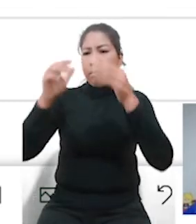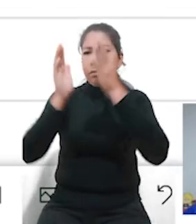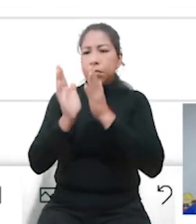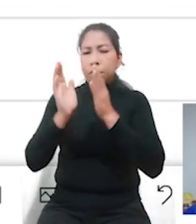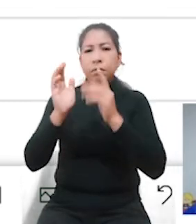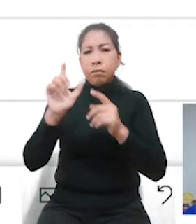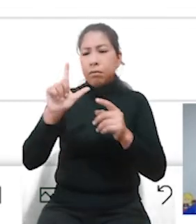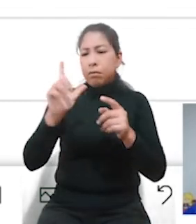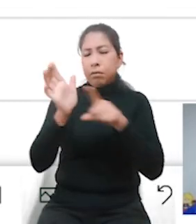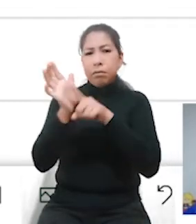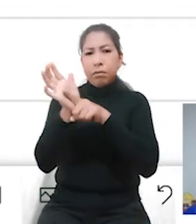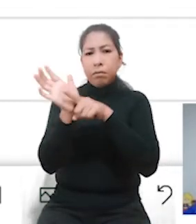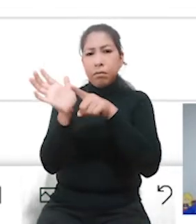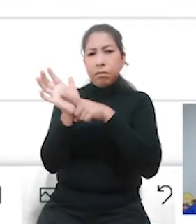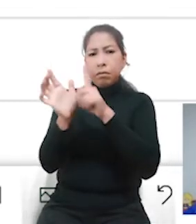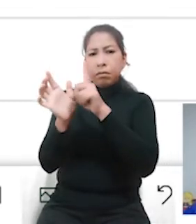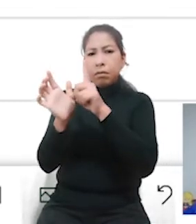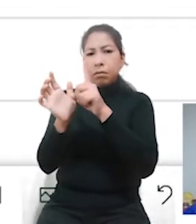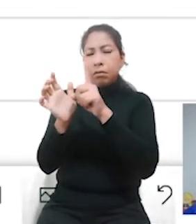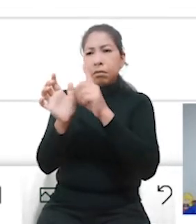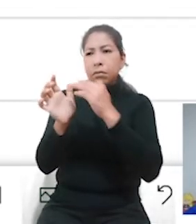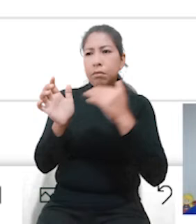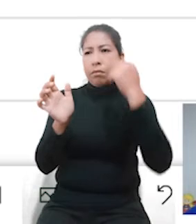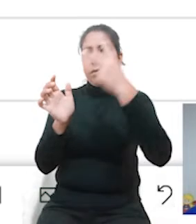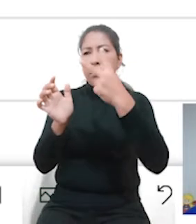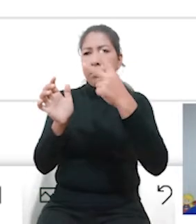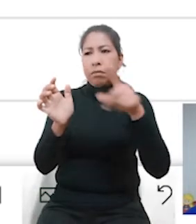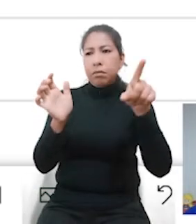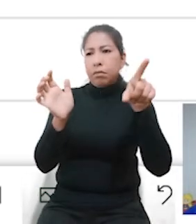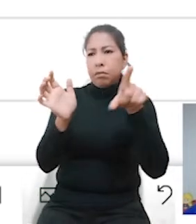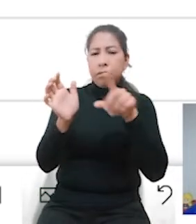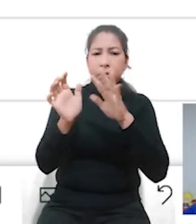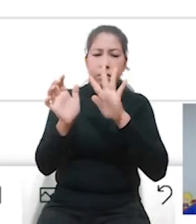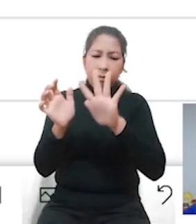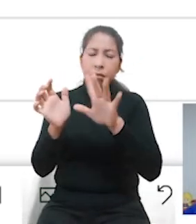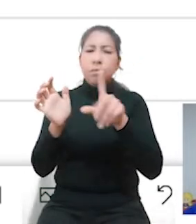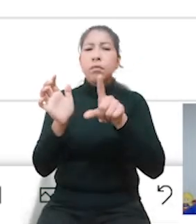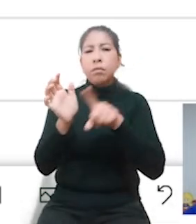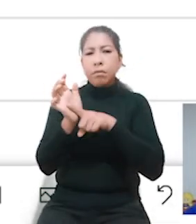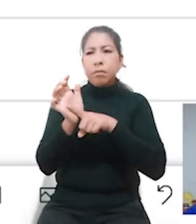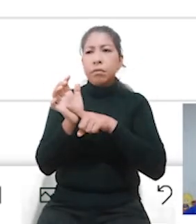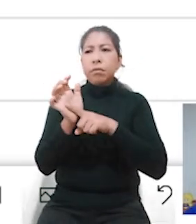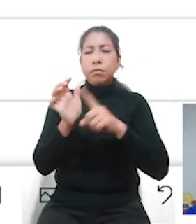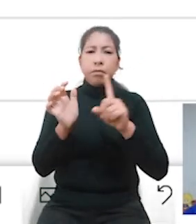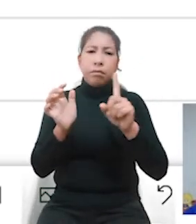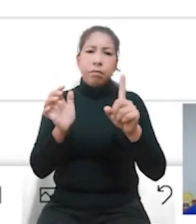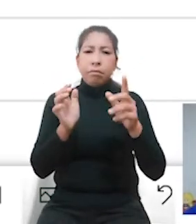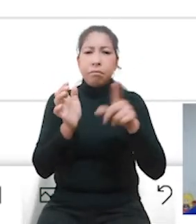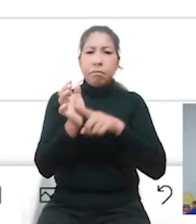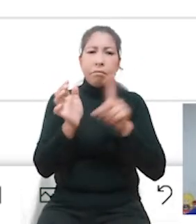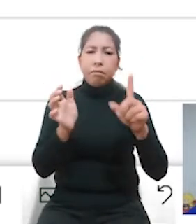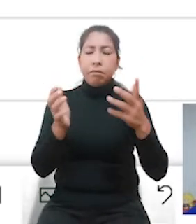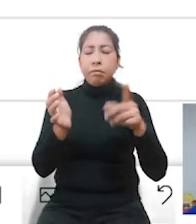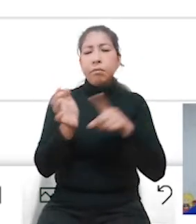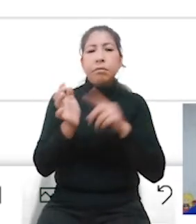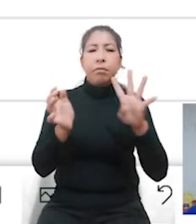1 elevado al cuadrado. Menos 5 por x, otra vez reemplazamos el valor, menos 1, menos